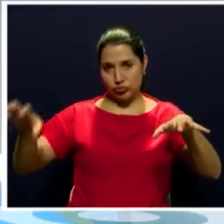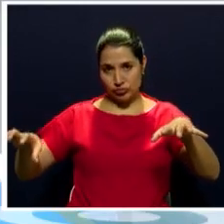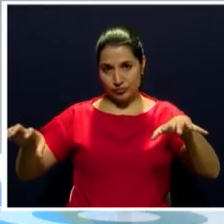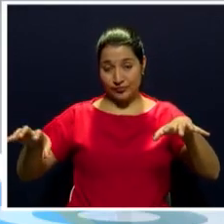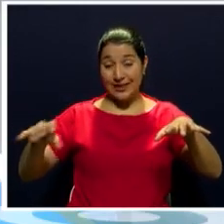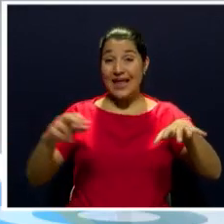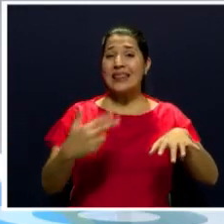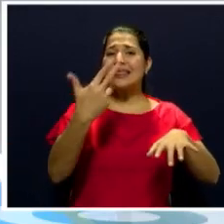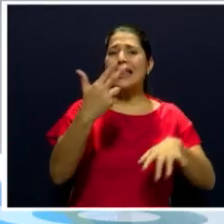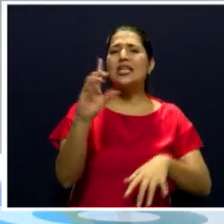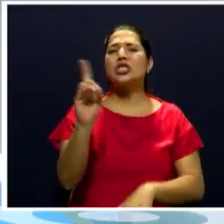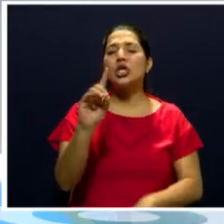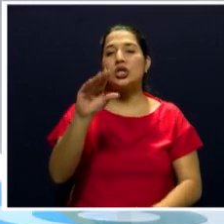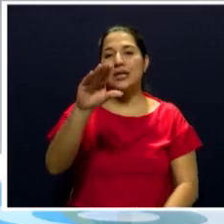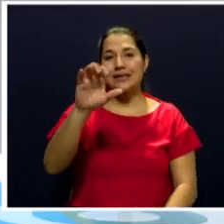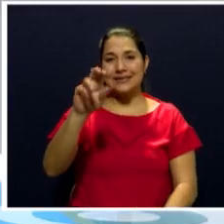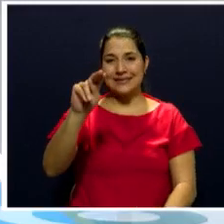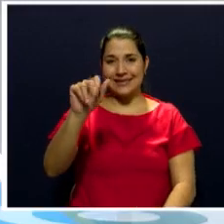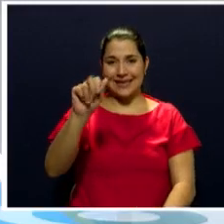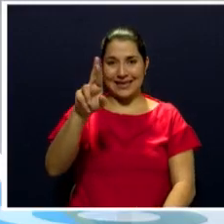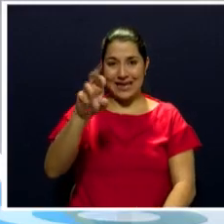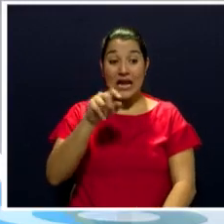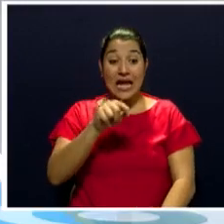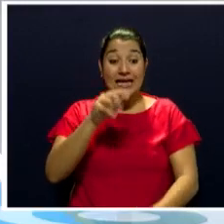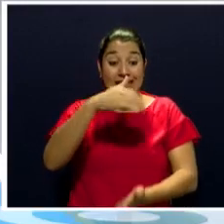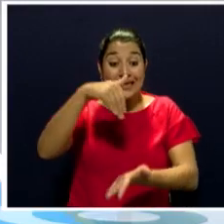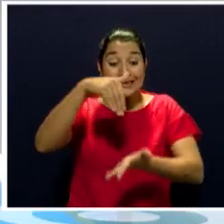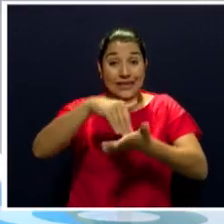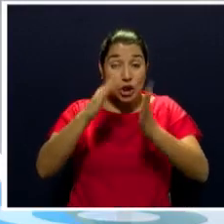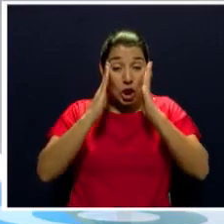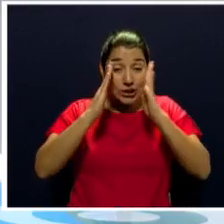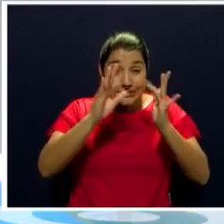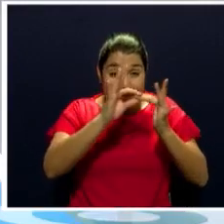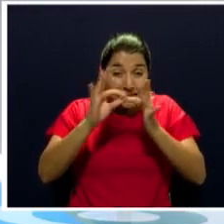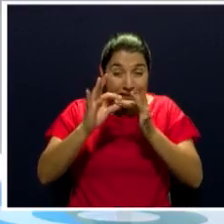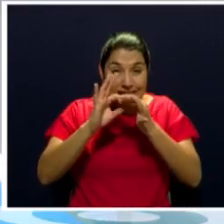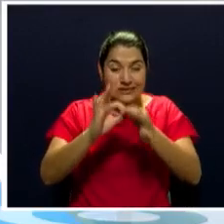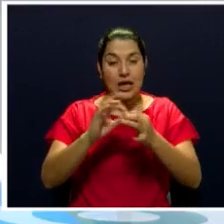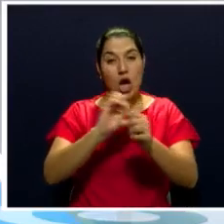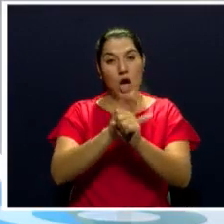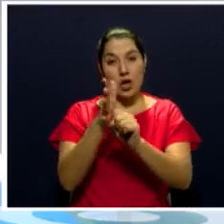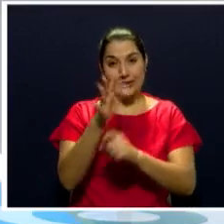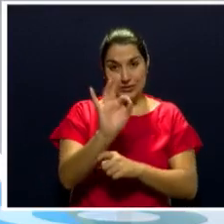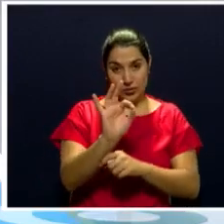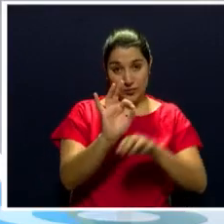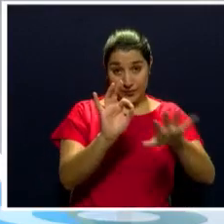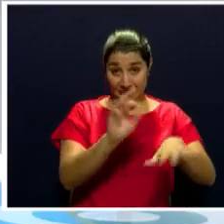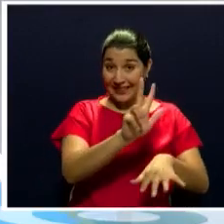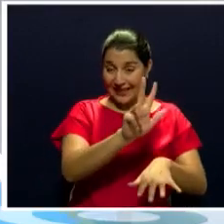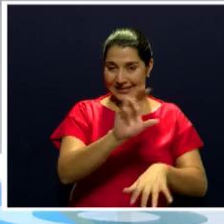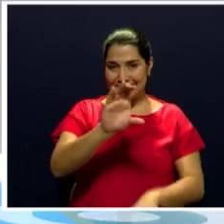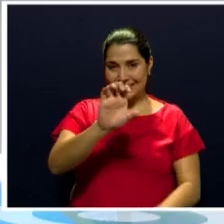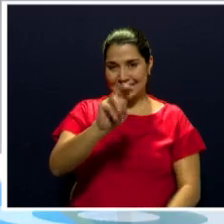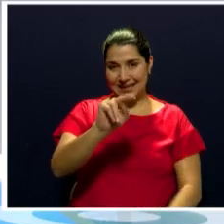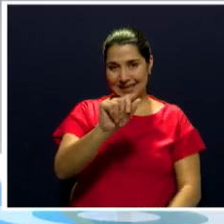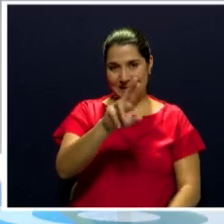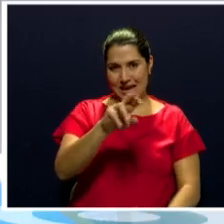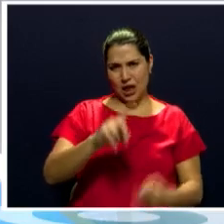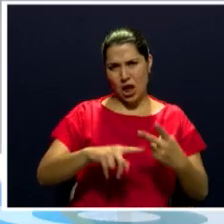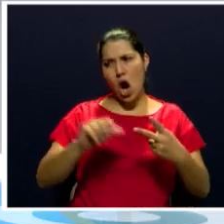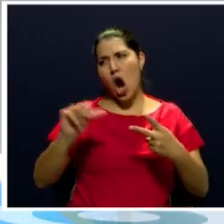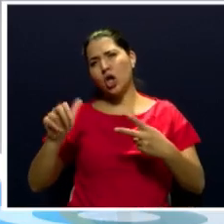han convertido en el centro de atención especializado en COVID. Los otros 3 se encuentran en el Hospital